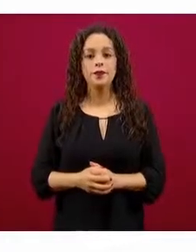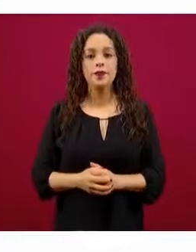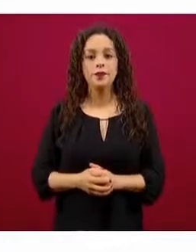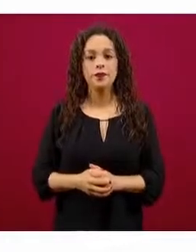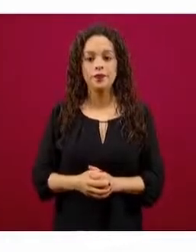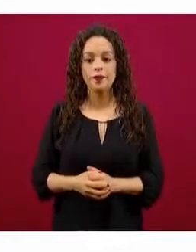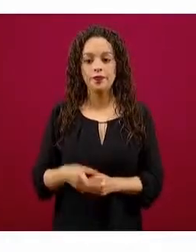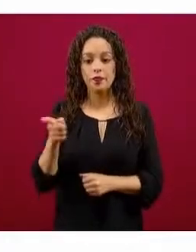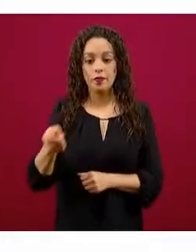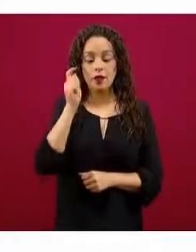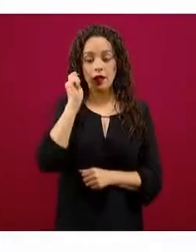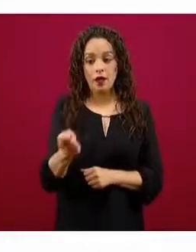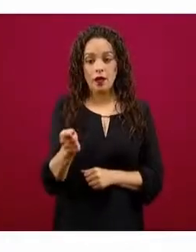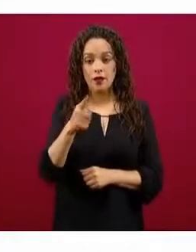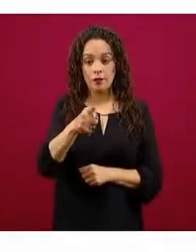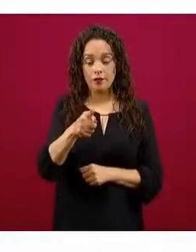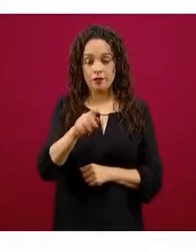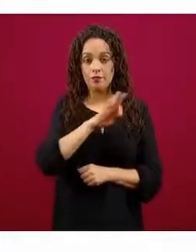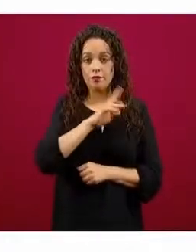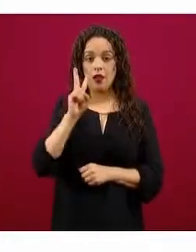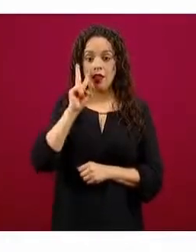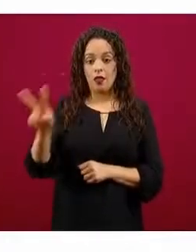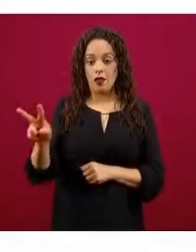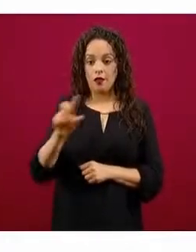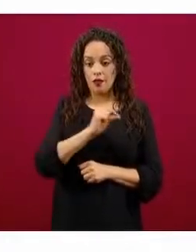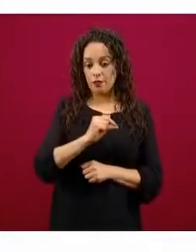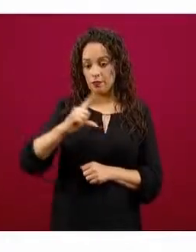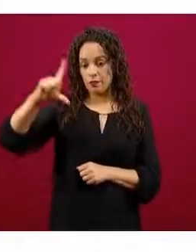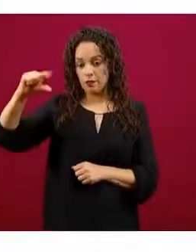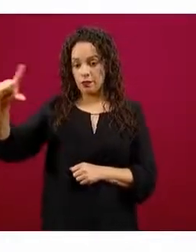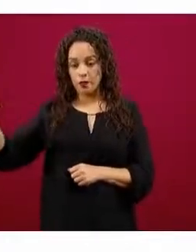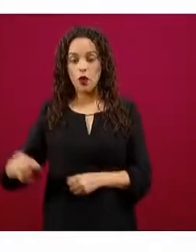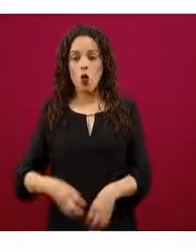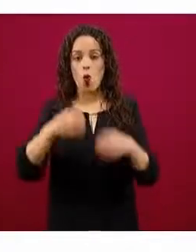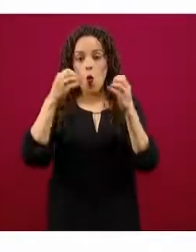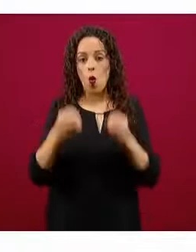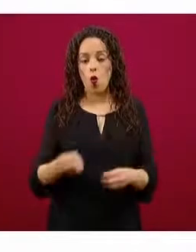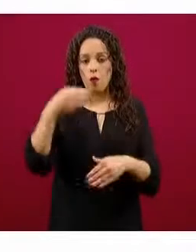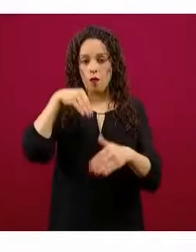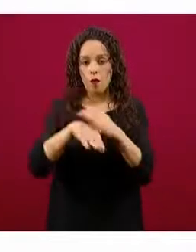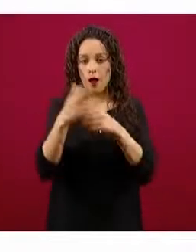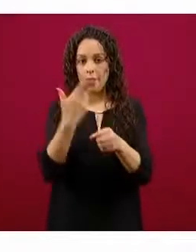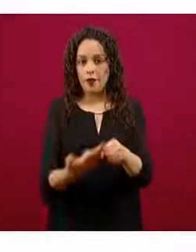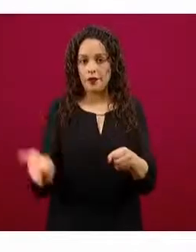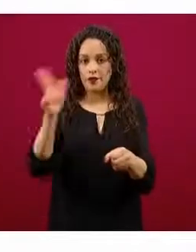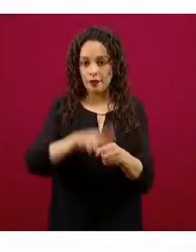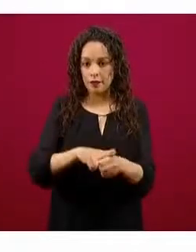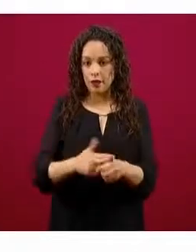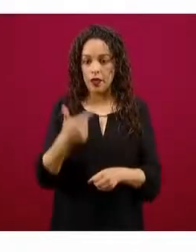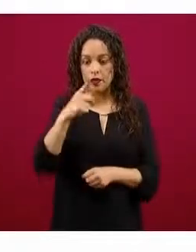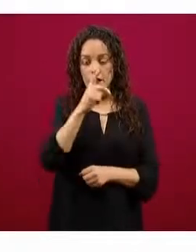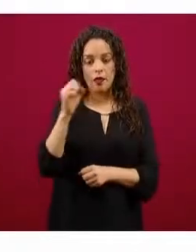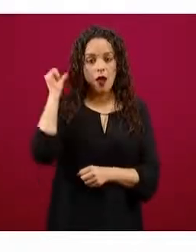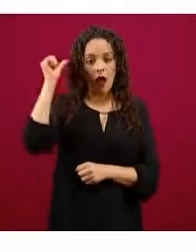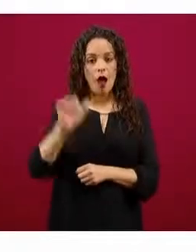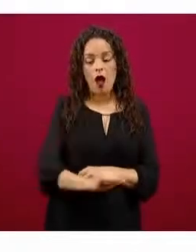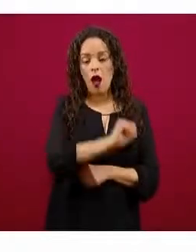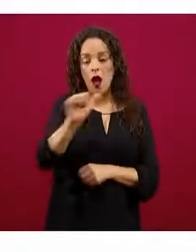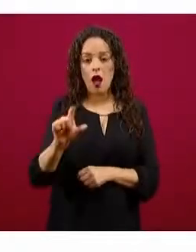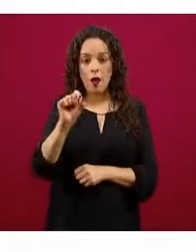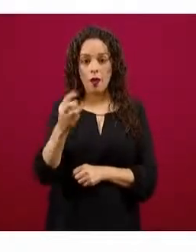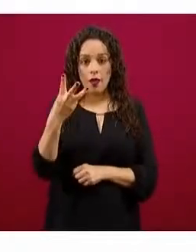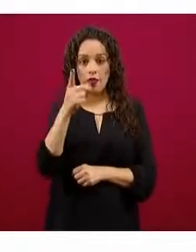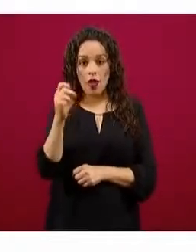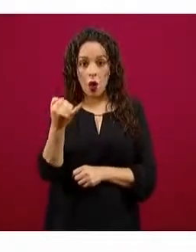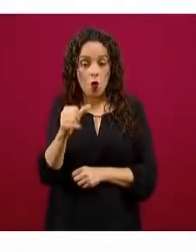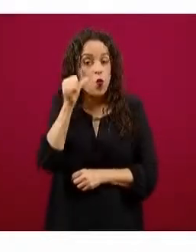Es de la ocupación, esta lámina lo que nos muestra es la ocupación hospitalaria, también del día 7 de abril al 23 de junio hasta el día de